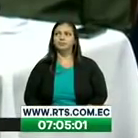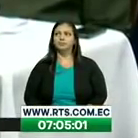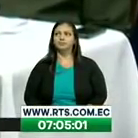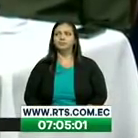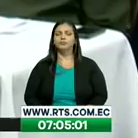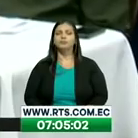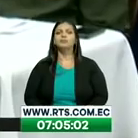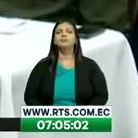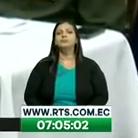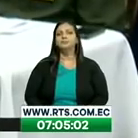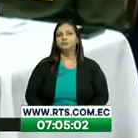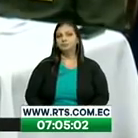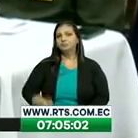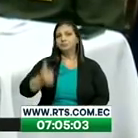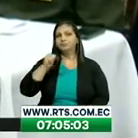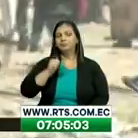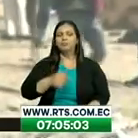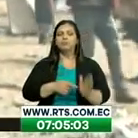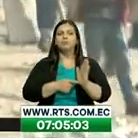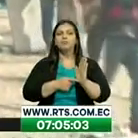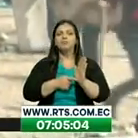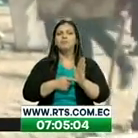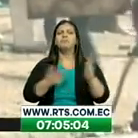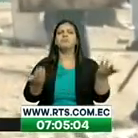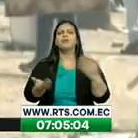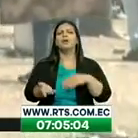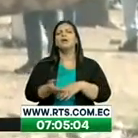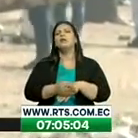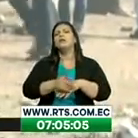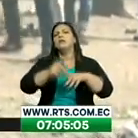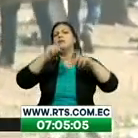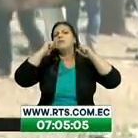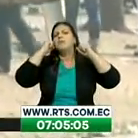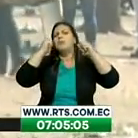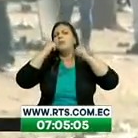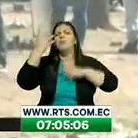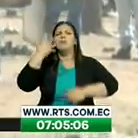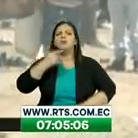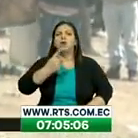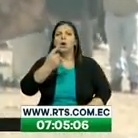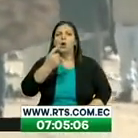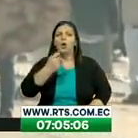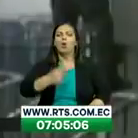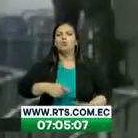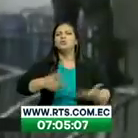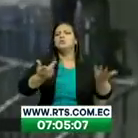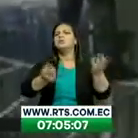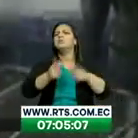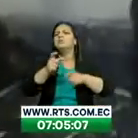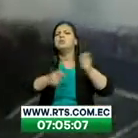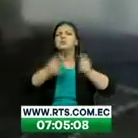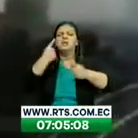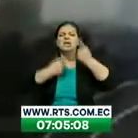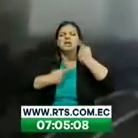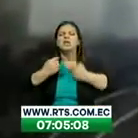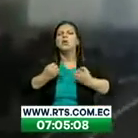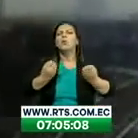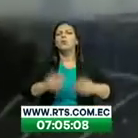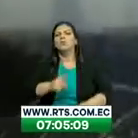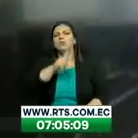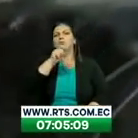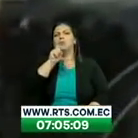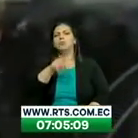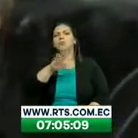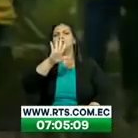del balance de los 11 días de protestas, en el cual indicó se registraron 1.507 heridos, de ellos 435